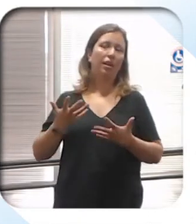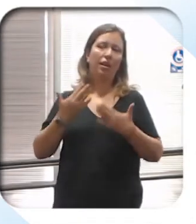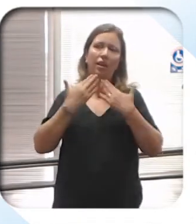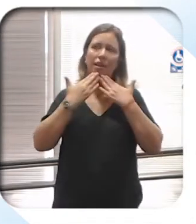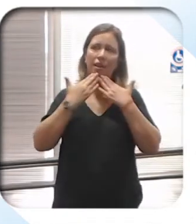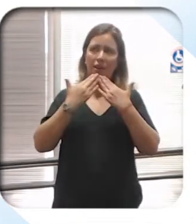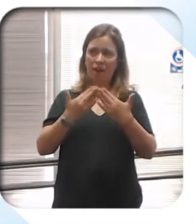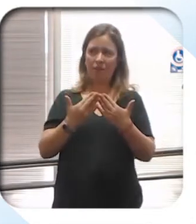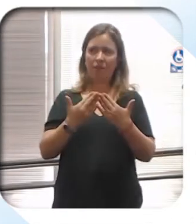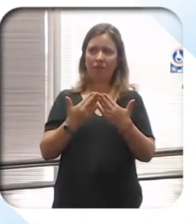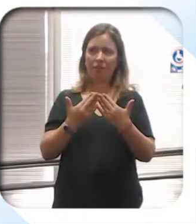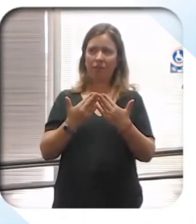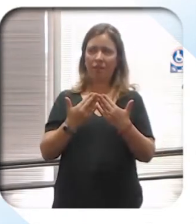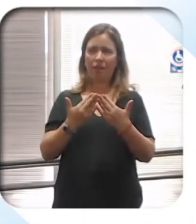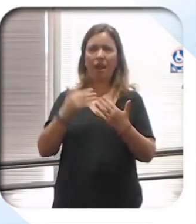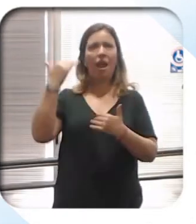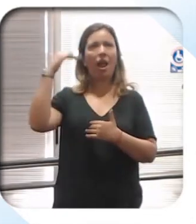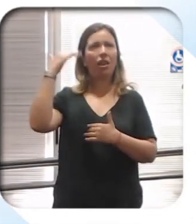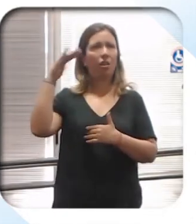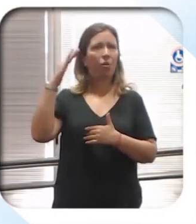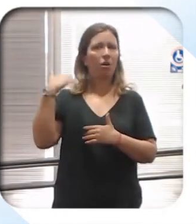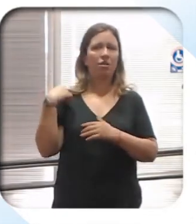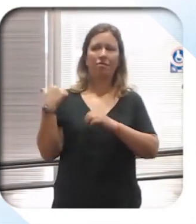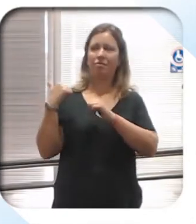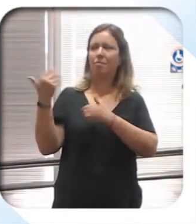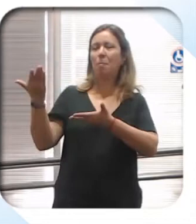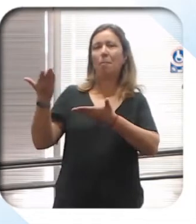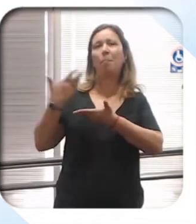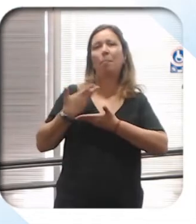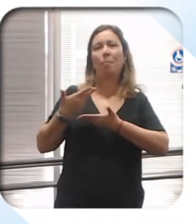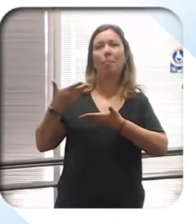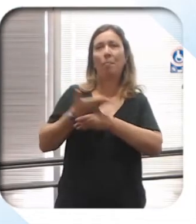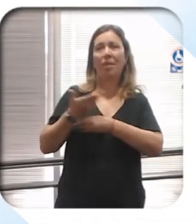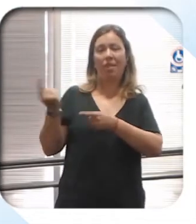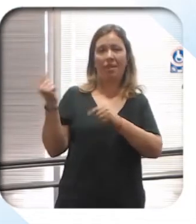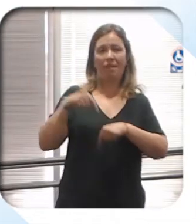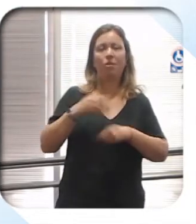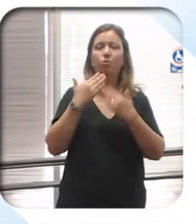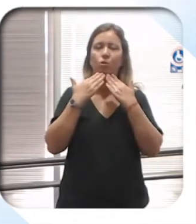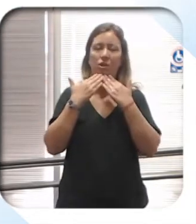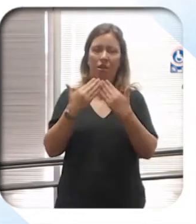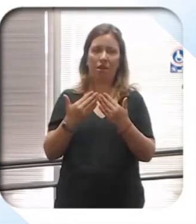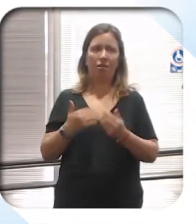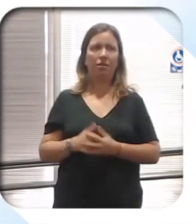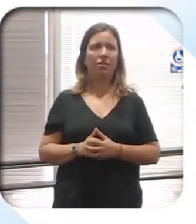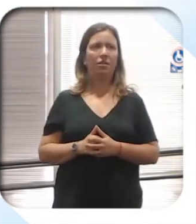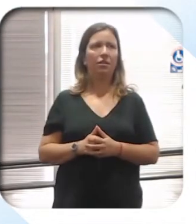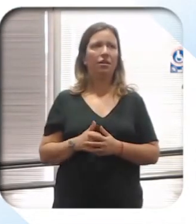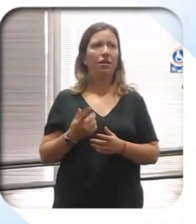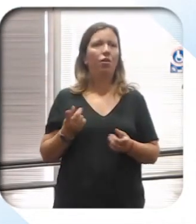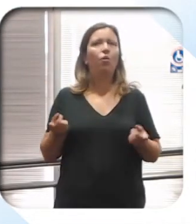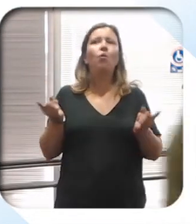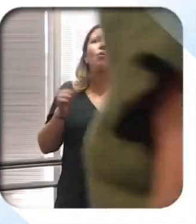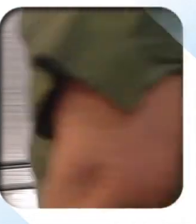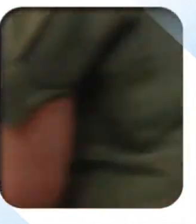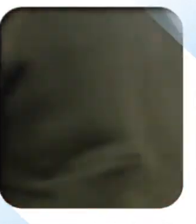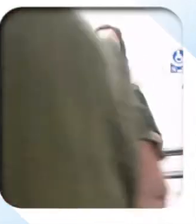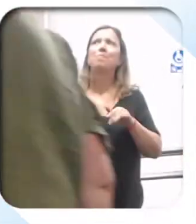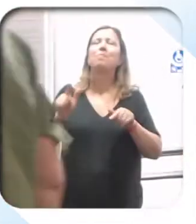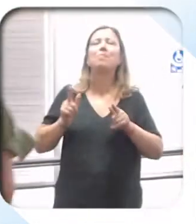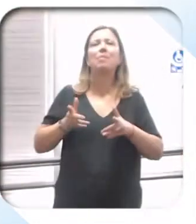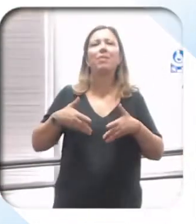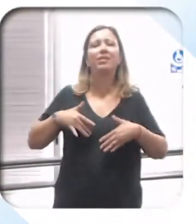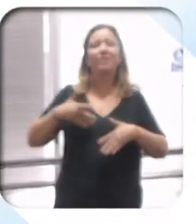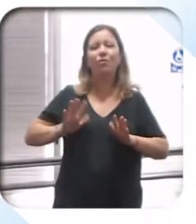agradecer a las autoridades que me convocaron. Muchísimas gracias. Vuelvo a mi vieja casa. Yo